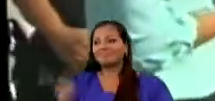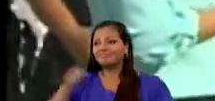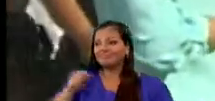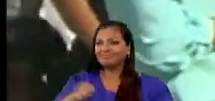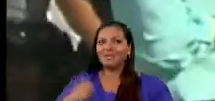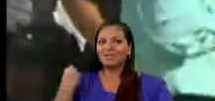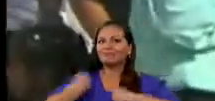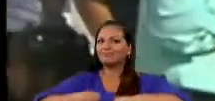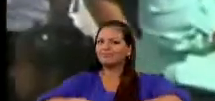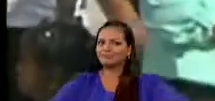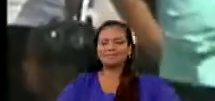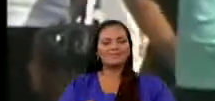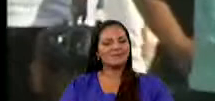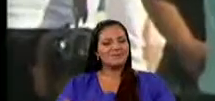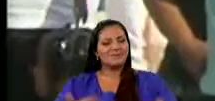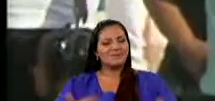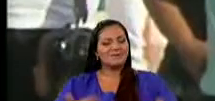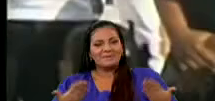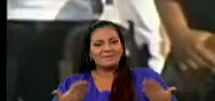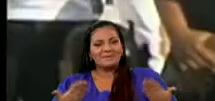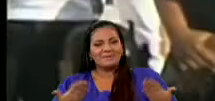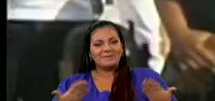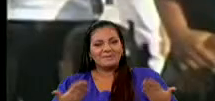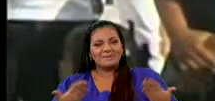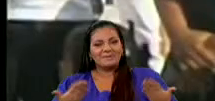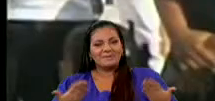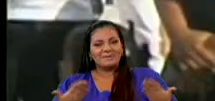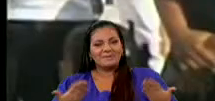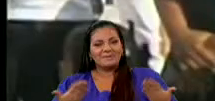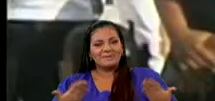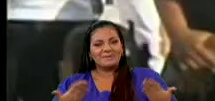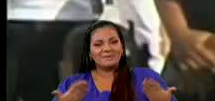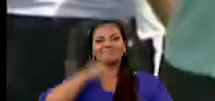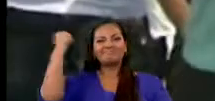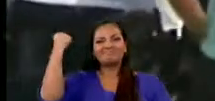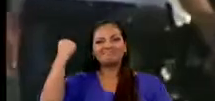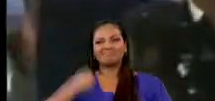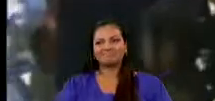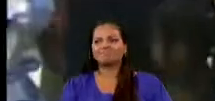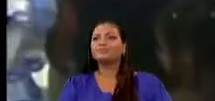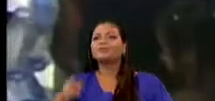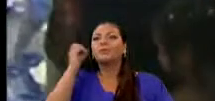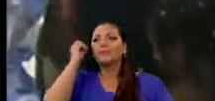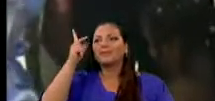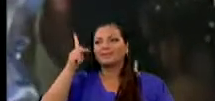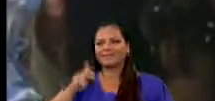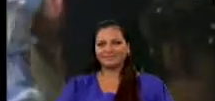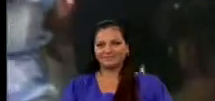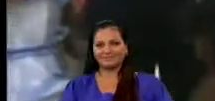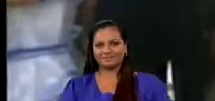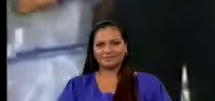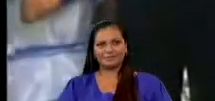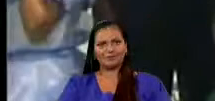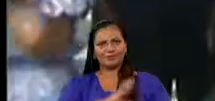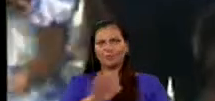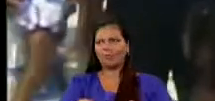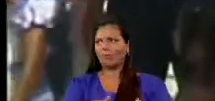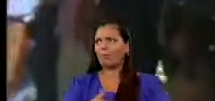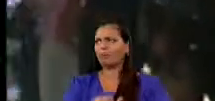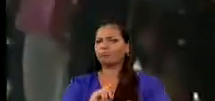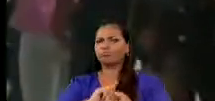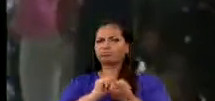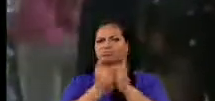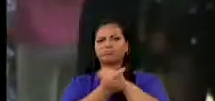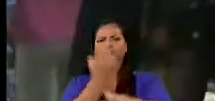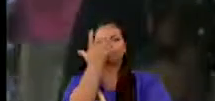sí. Estoy muy feliz. Contenta, feliz porque ganamos. ¿Y usted qué opina, madre? Oh, que esto ha dado un cambio rotundo. ¿Usted había